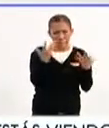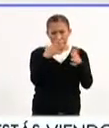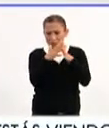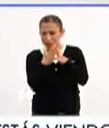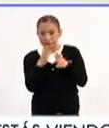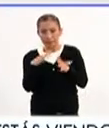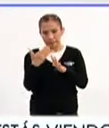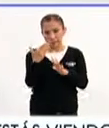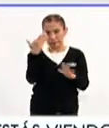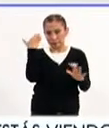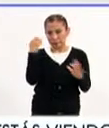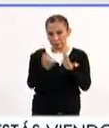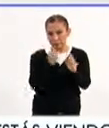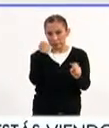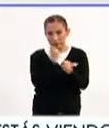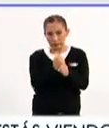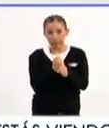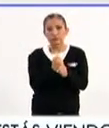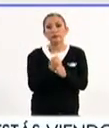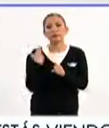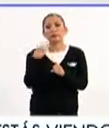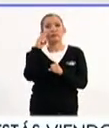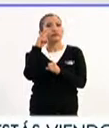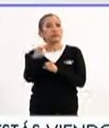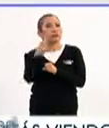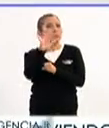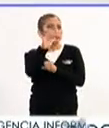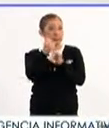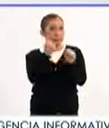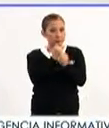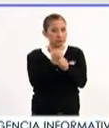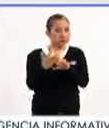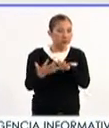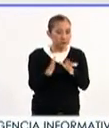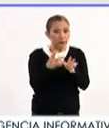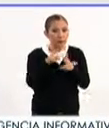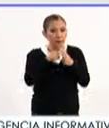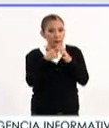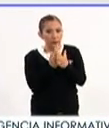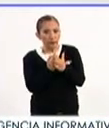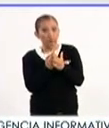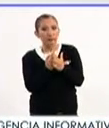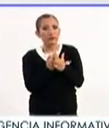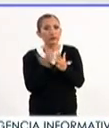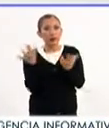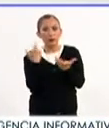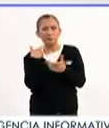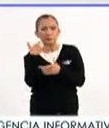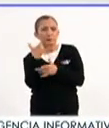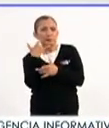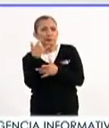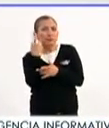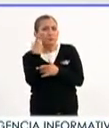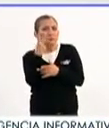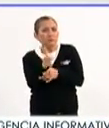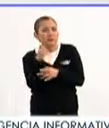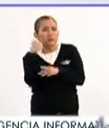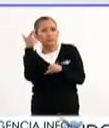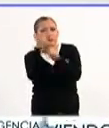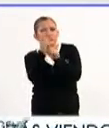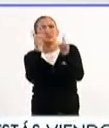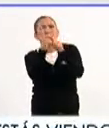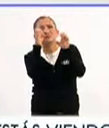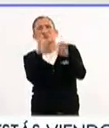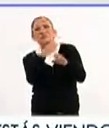hacía ya un buen número de años, digamos cosa de 50 años, comenzaron a hacerse intentos de detectar